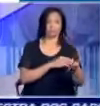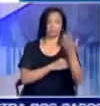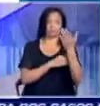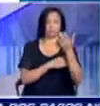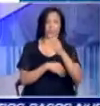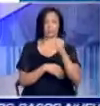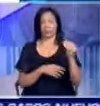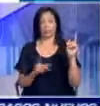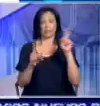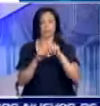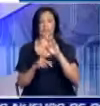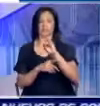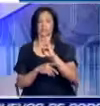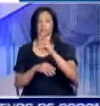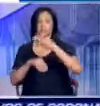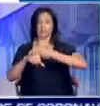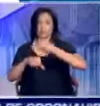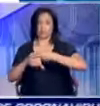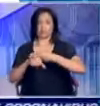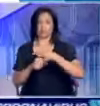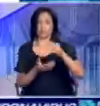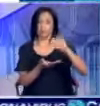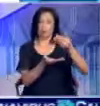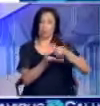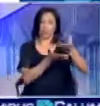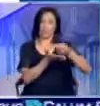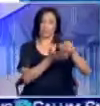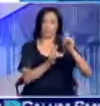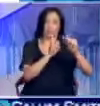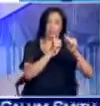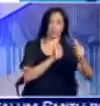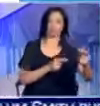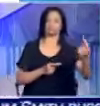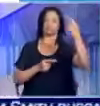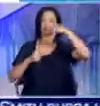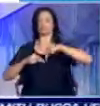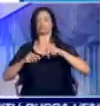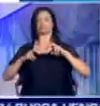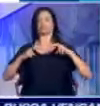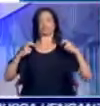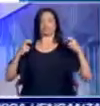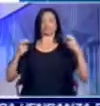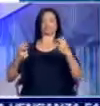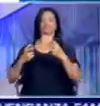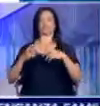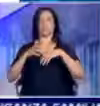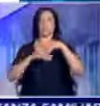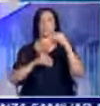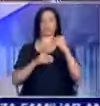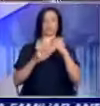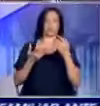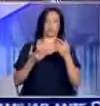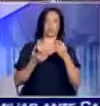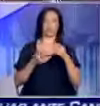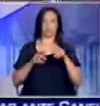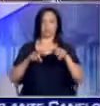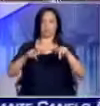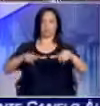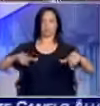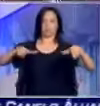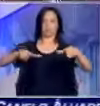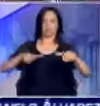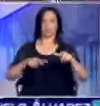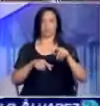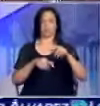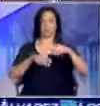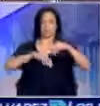mañana hasta las 6 de la tarde para después bebérsela en el barrio sentarse salir a la marquesina a